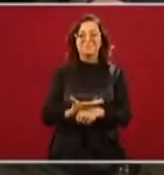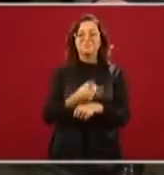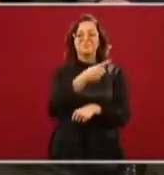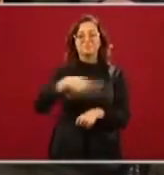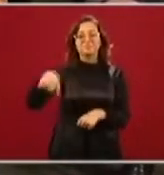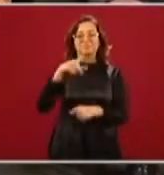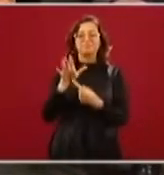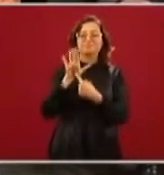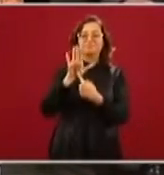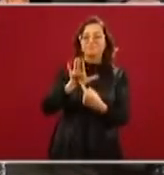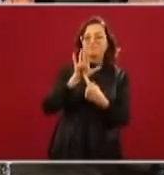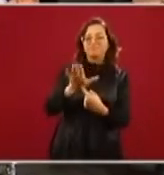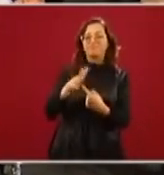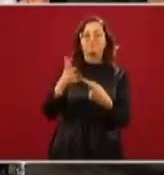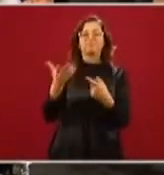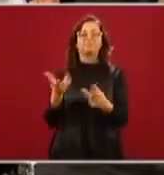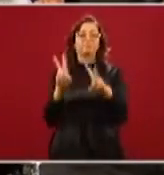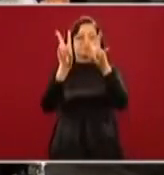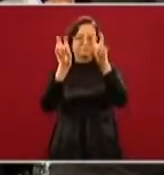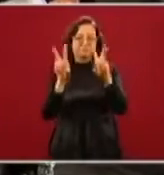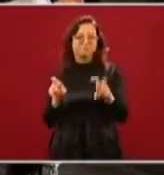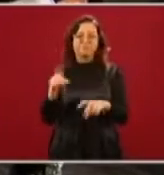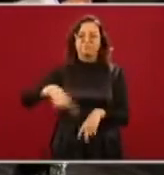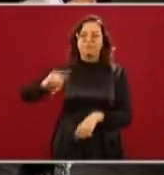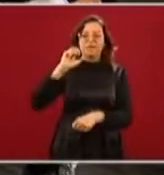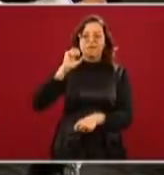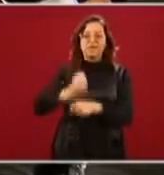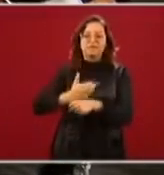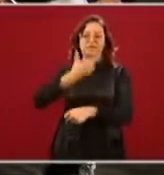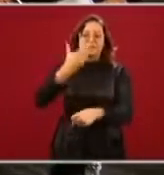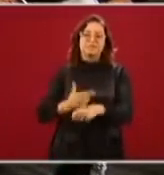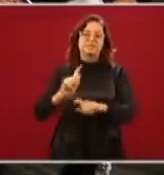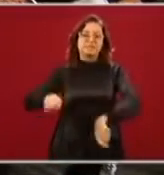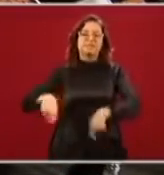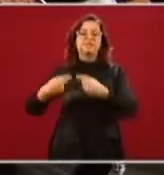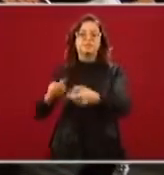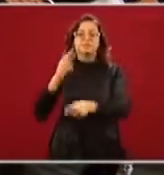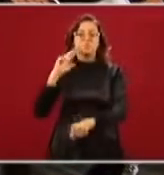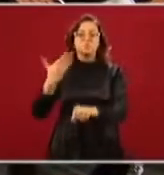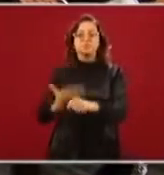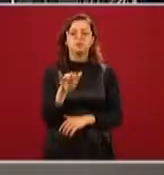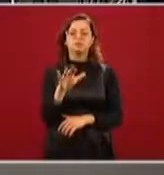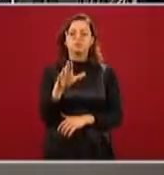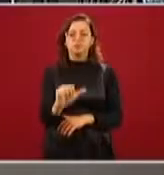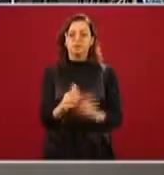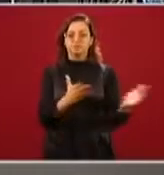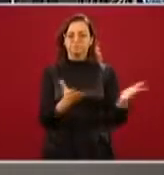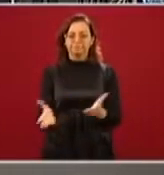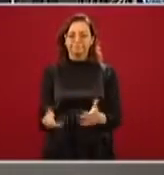encargados de la construcción del aeropuerto Felipe Ángeles.